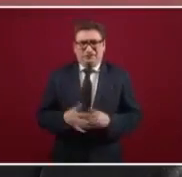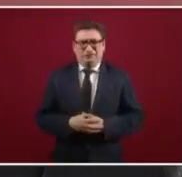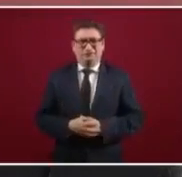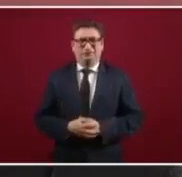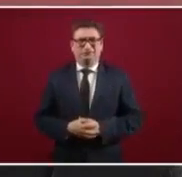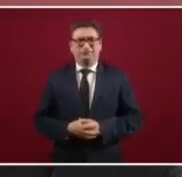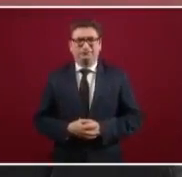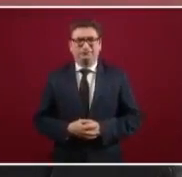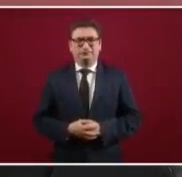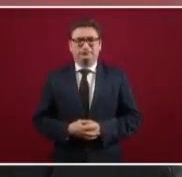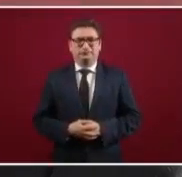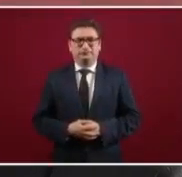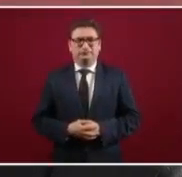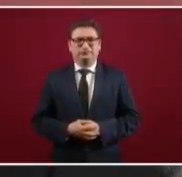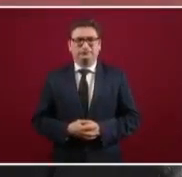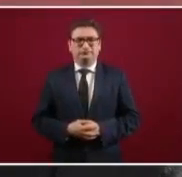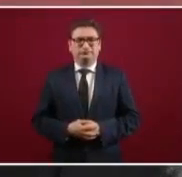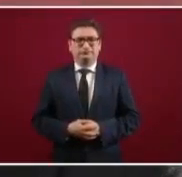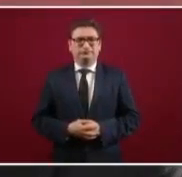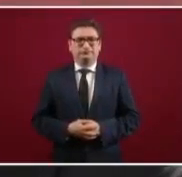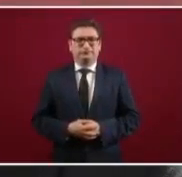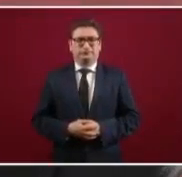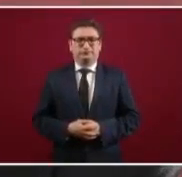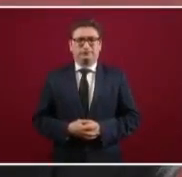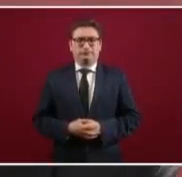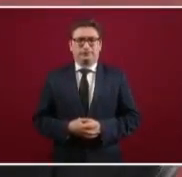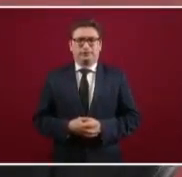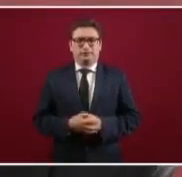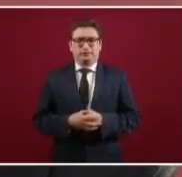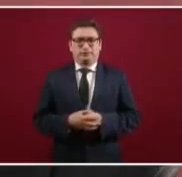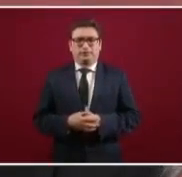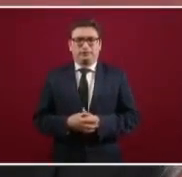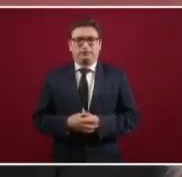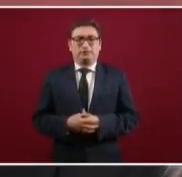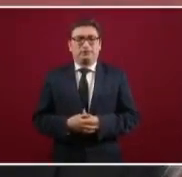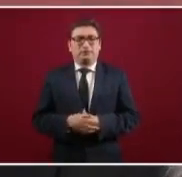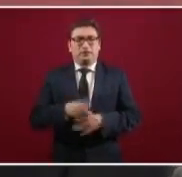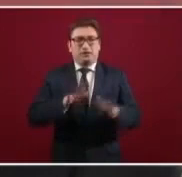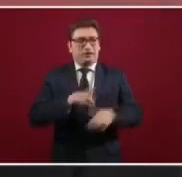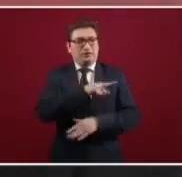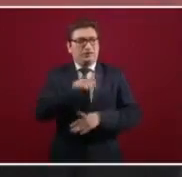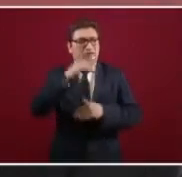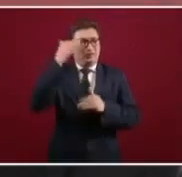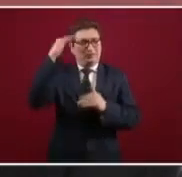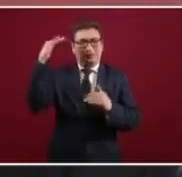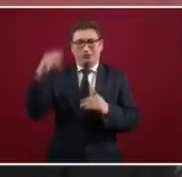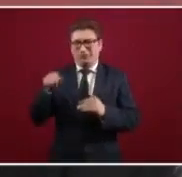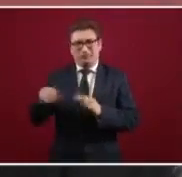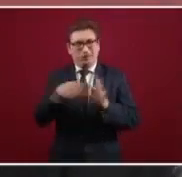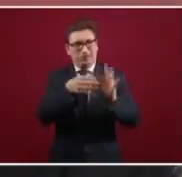este y hacen ver mal a los adultos